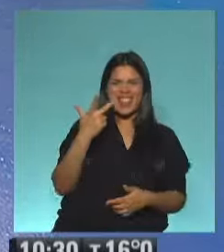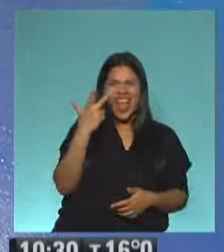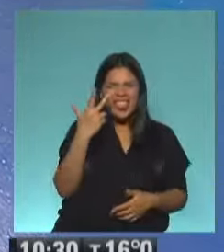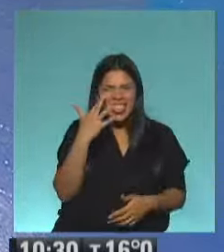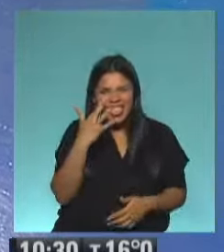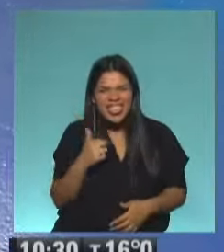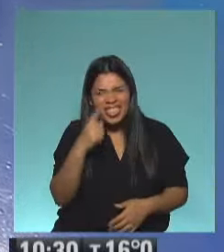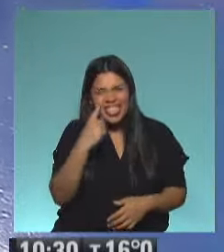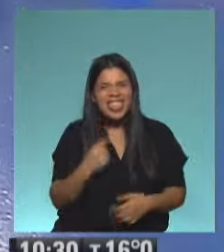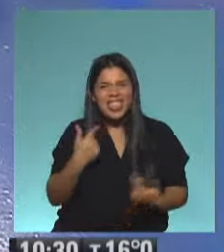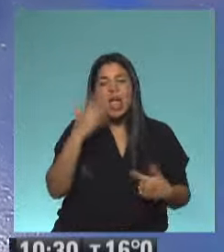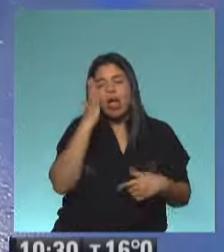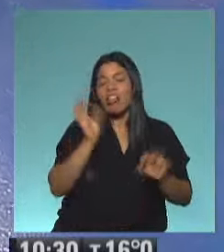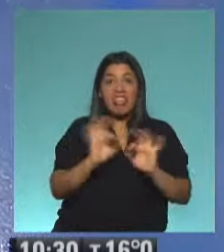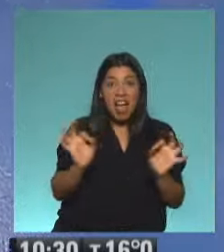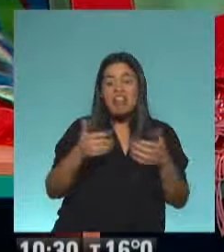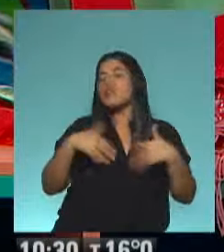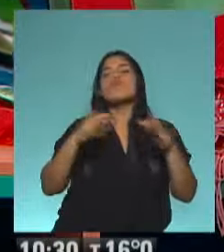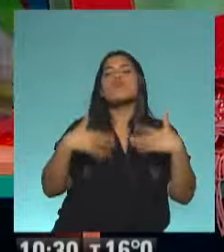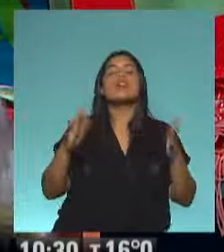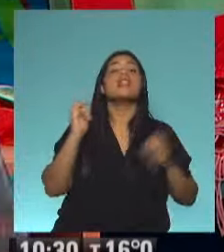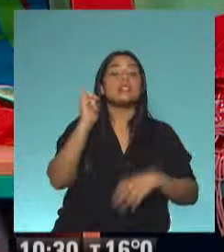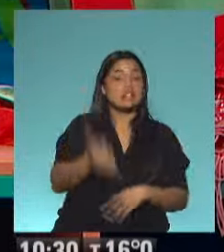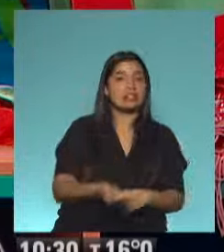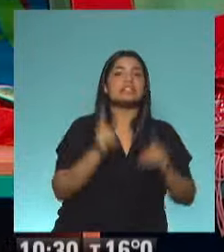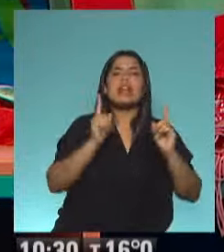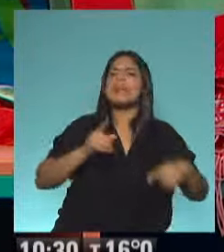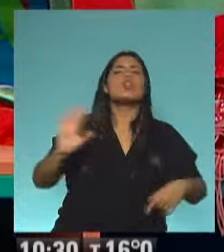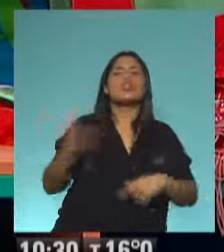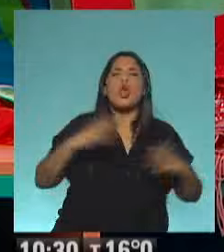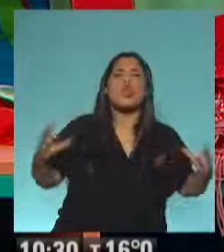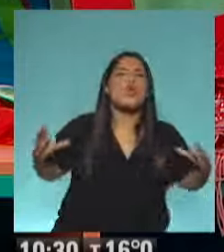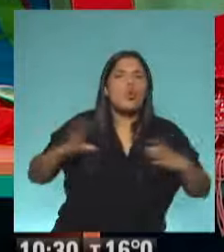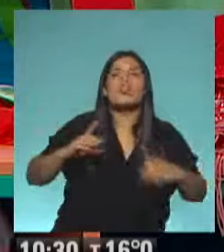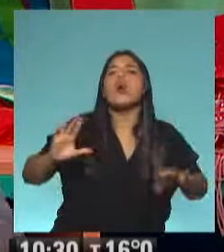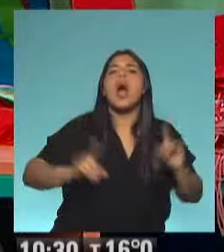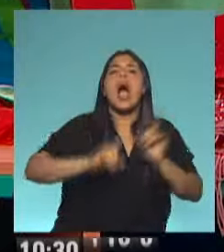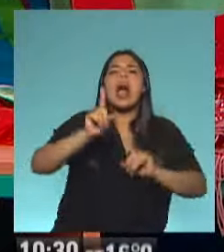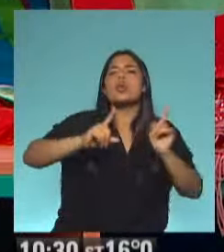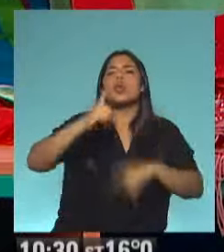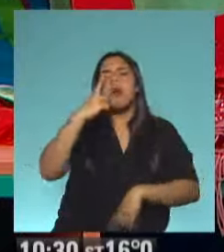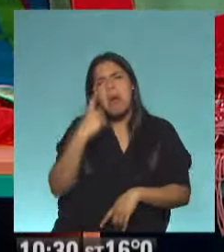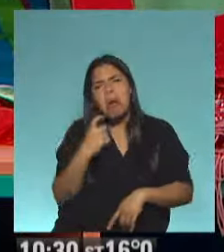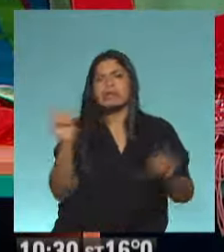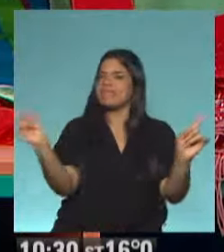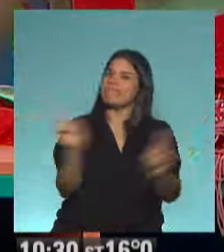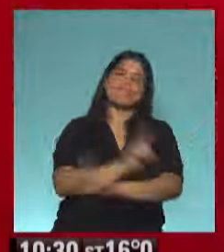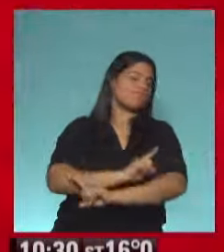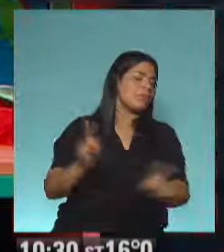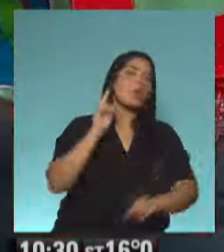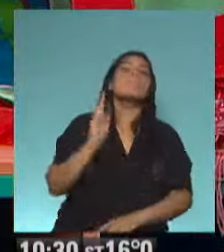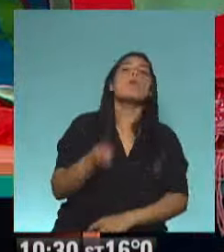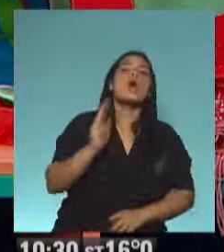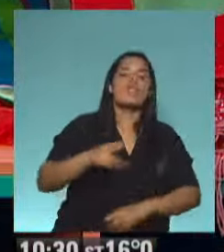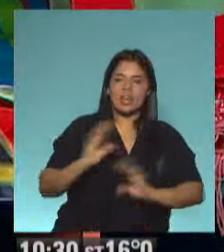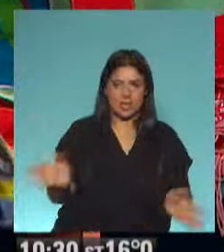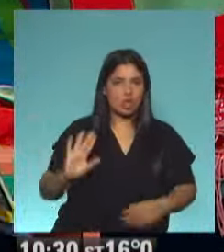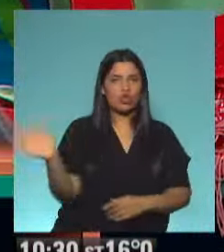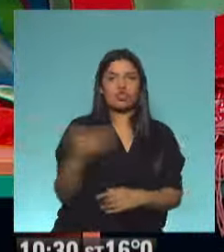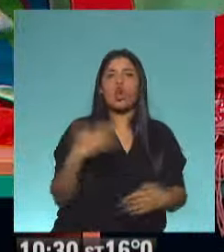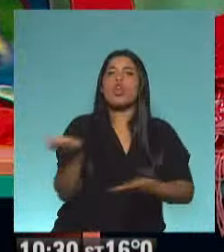muy bien. Si no supiera. Y que nadie esté solo está muy bien visto también y que nadie se entristezca. Es una fiesta pura alegría, hermosa que se comparte. Compartir,